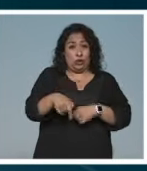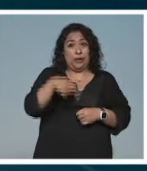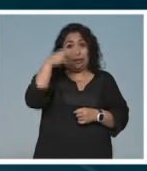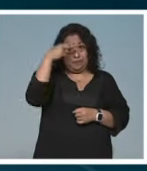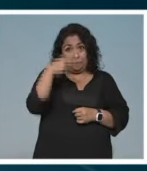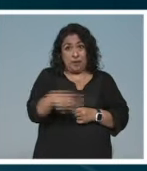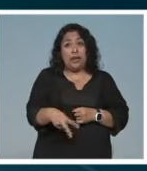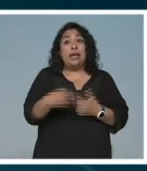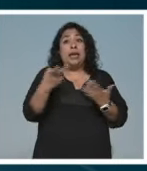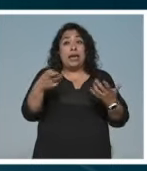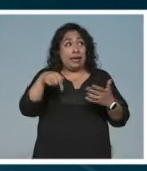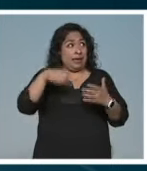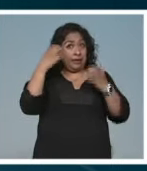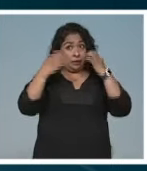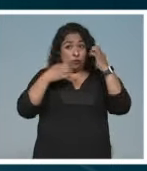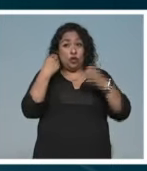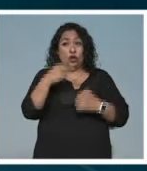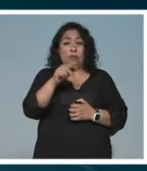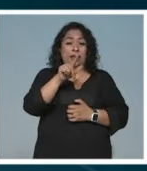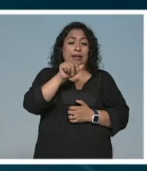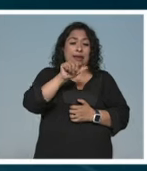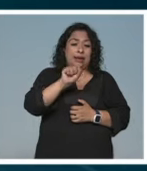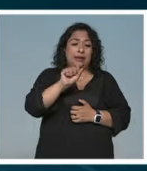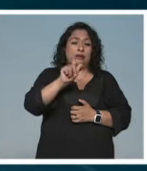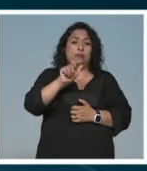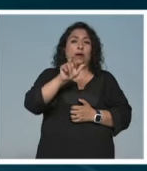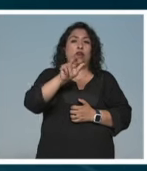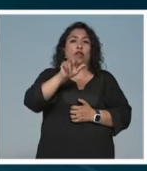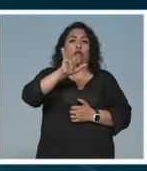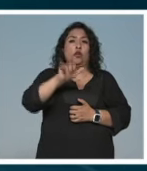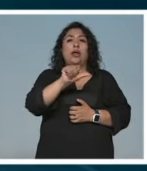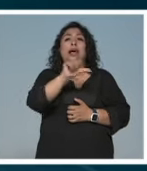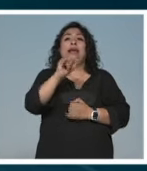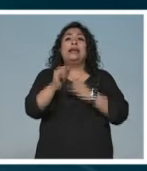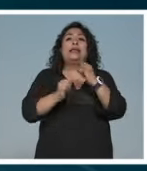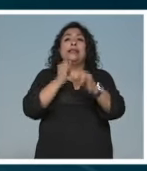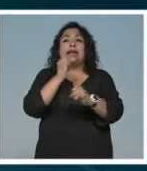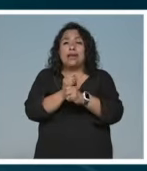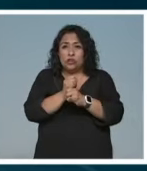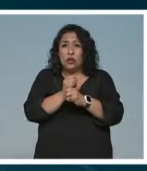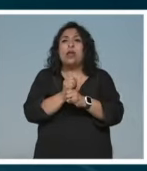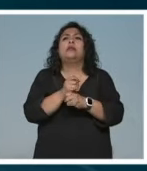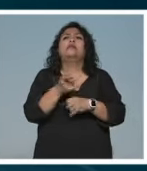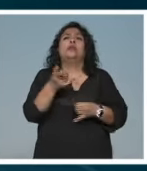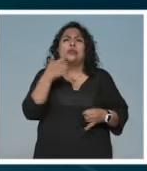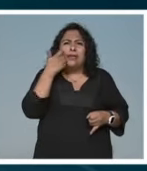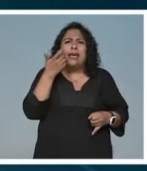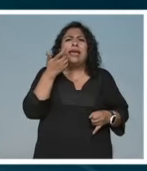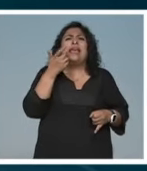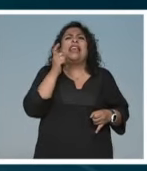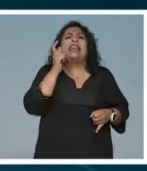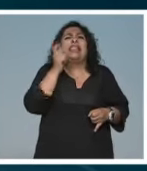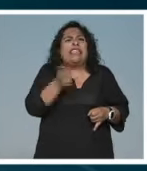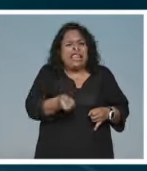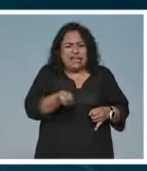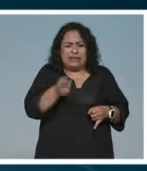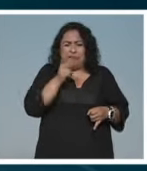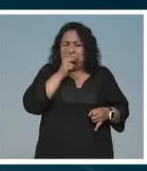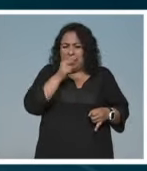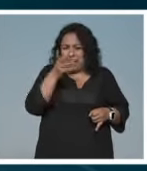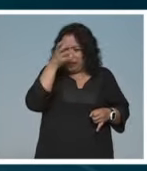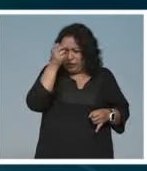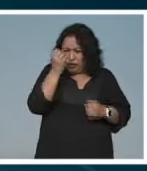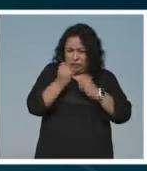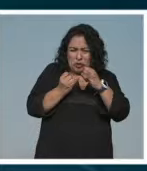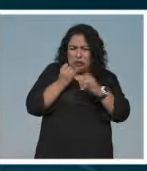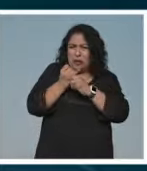this exhibition is called The Paradoxes of Internationalism because it's looking at what international means and how